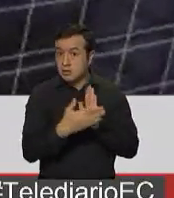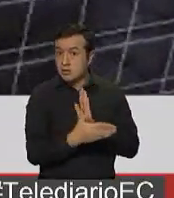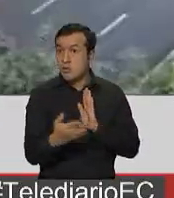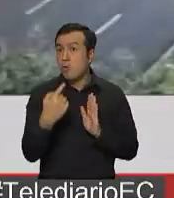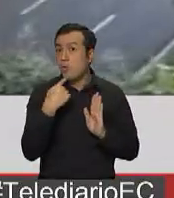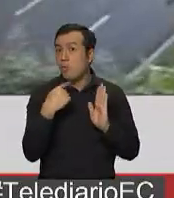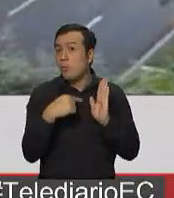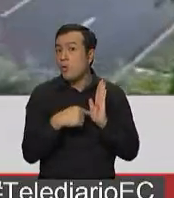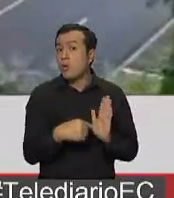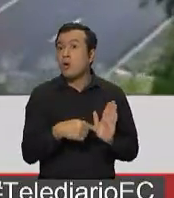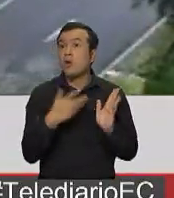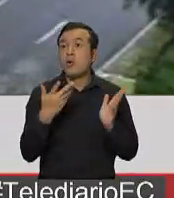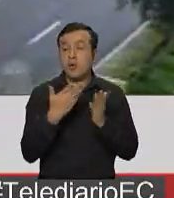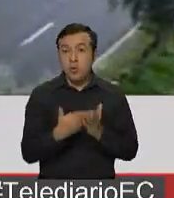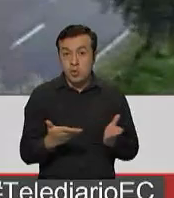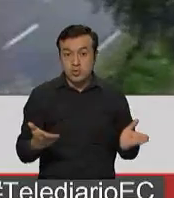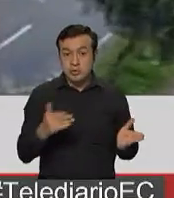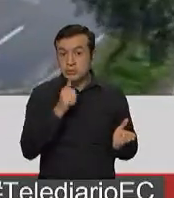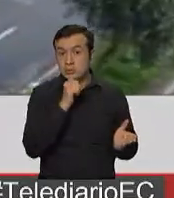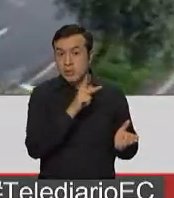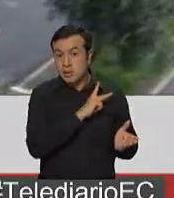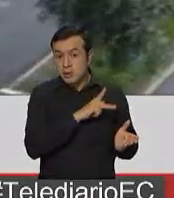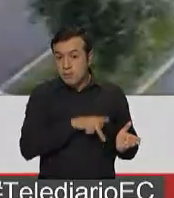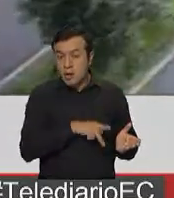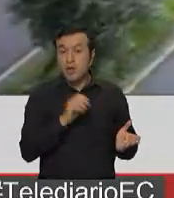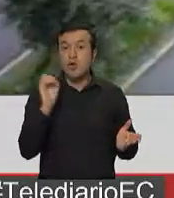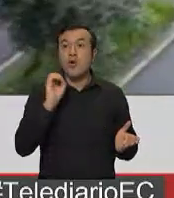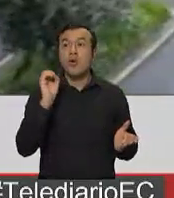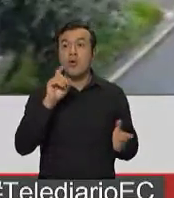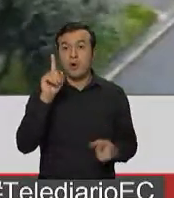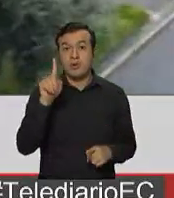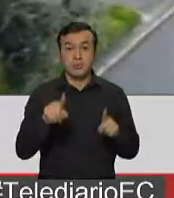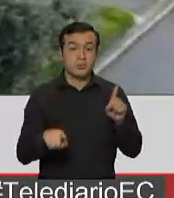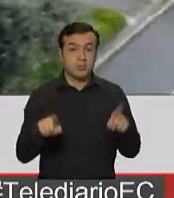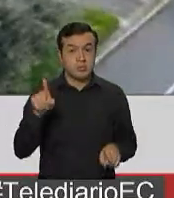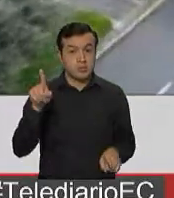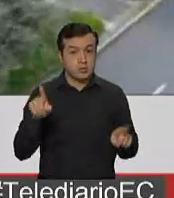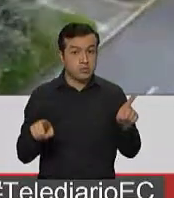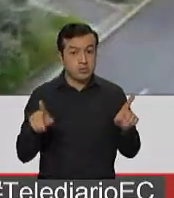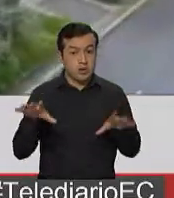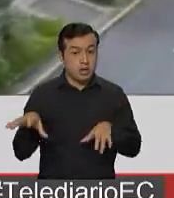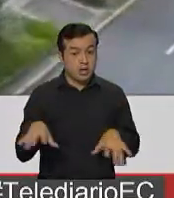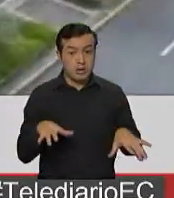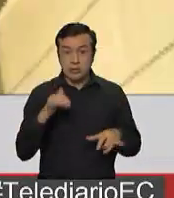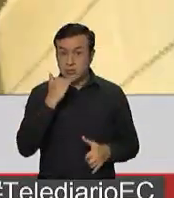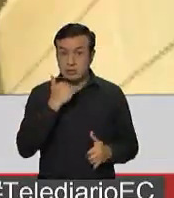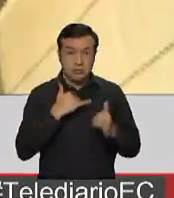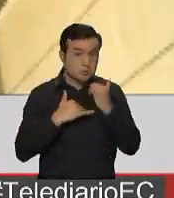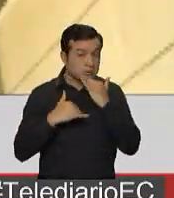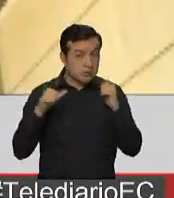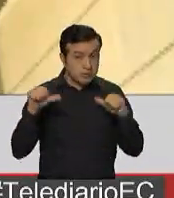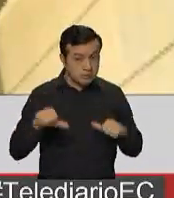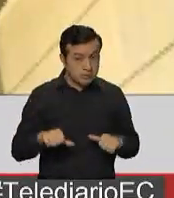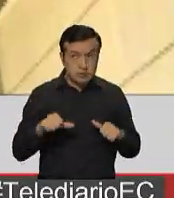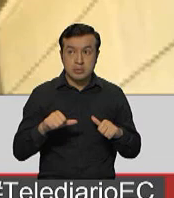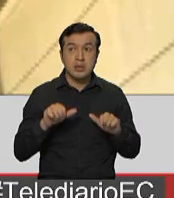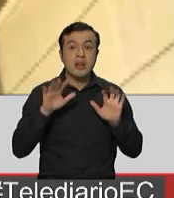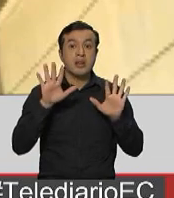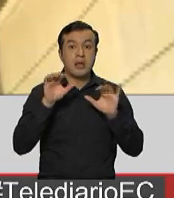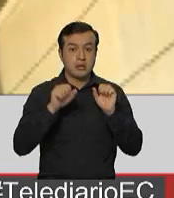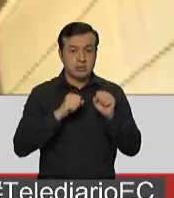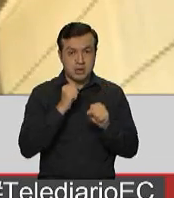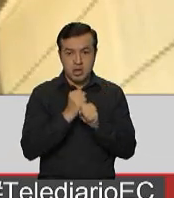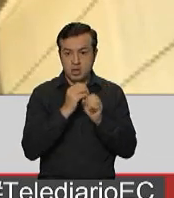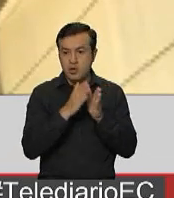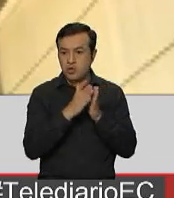ejemplo, embargar bienes privados o que hayan sido utilizados o destinados para actividades ilícitas. Y que tienen 10 años o 9